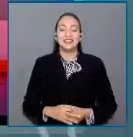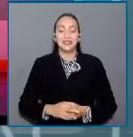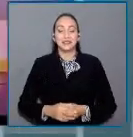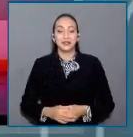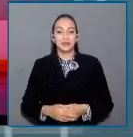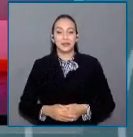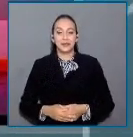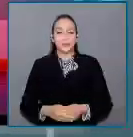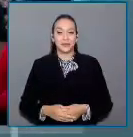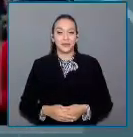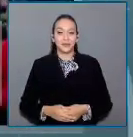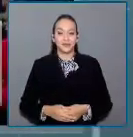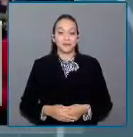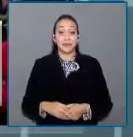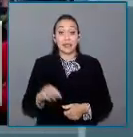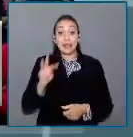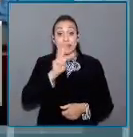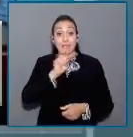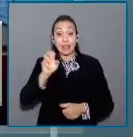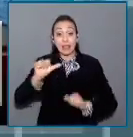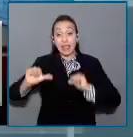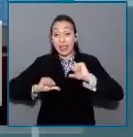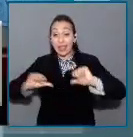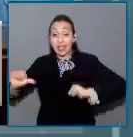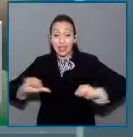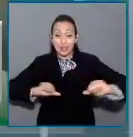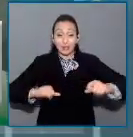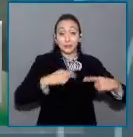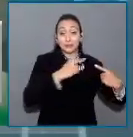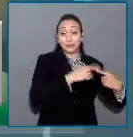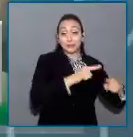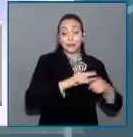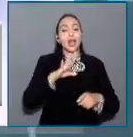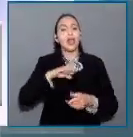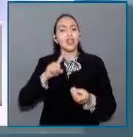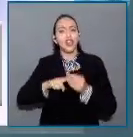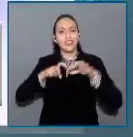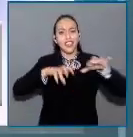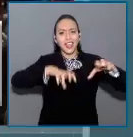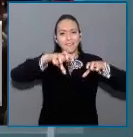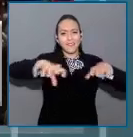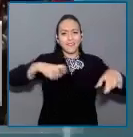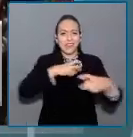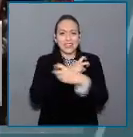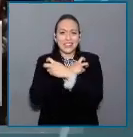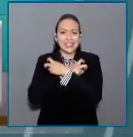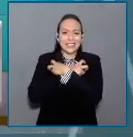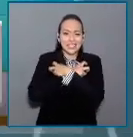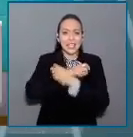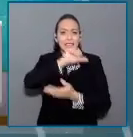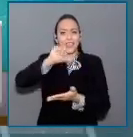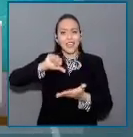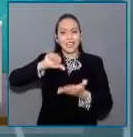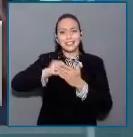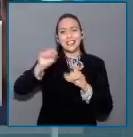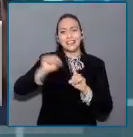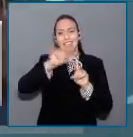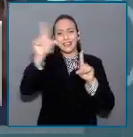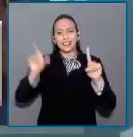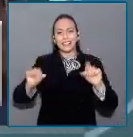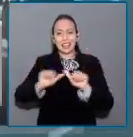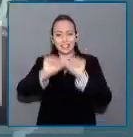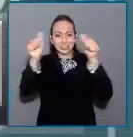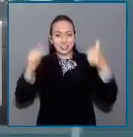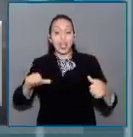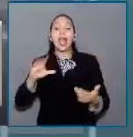Más de 300 actividades los esperan en la Feria de las Calacas del Centro Nacional de las Artes, desde conciertos, funciones